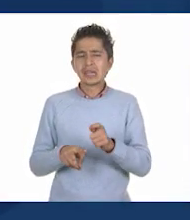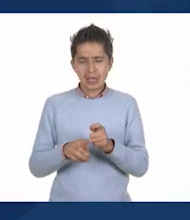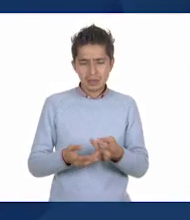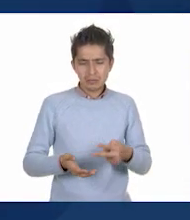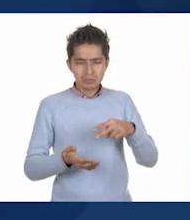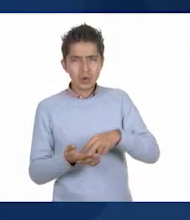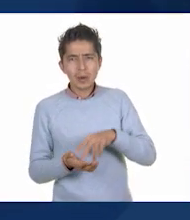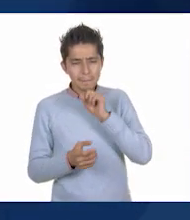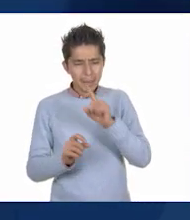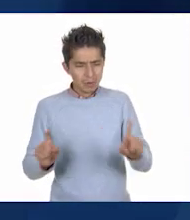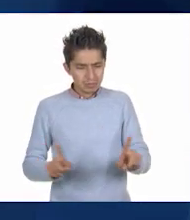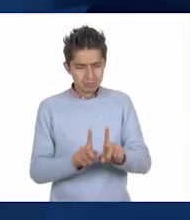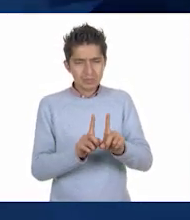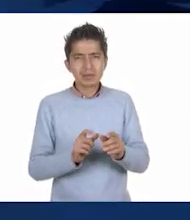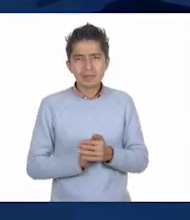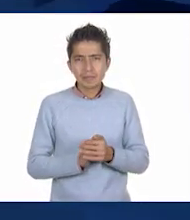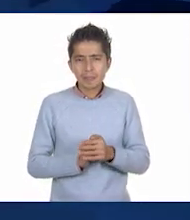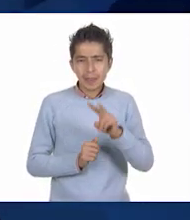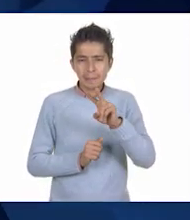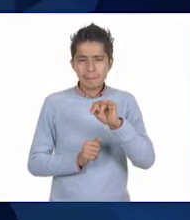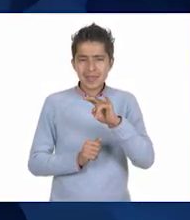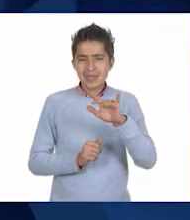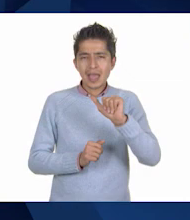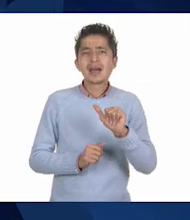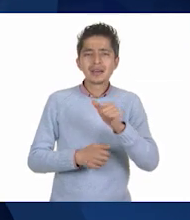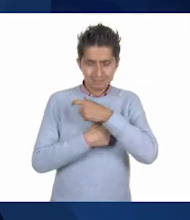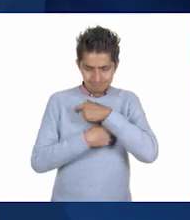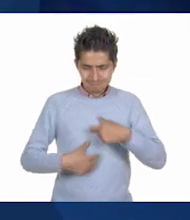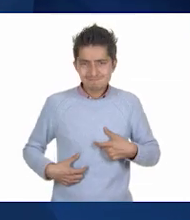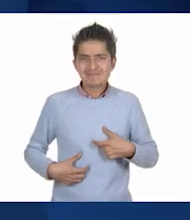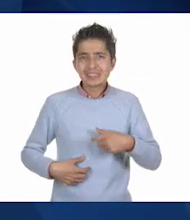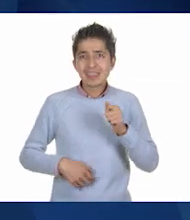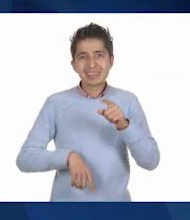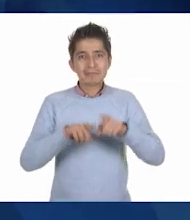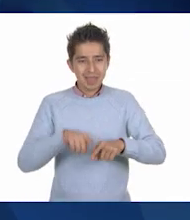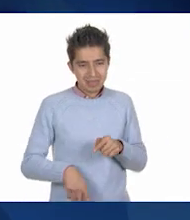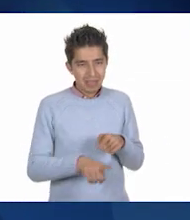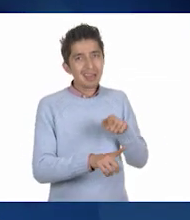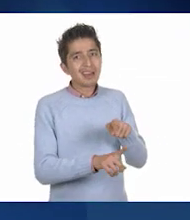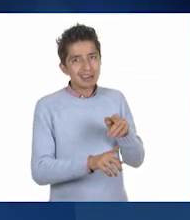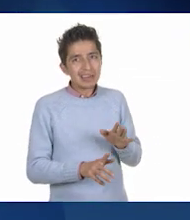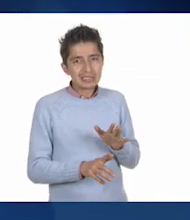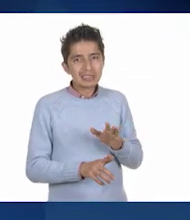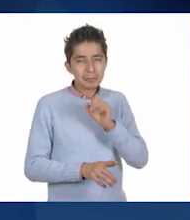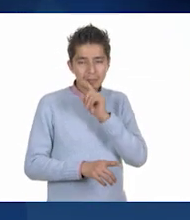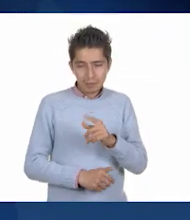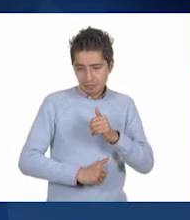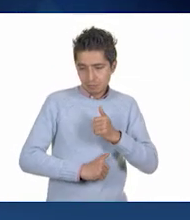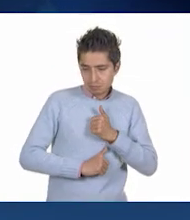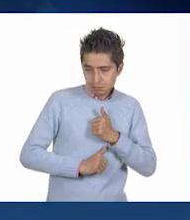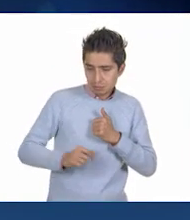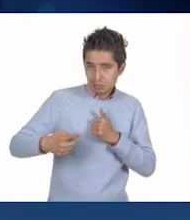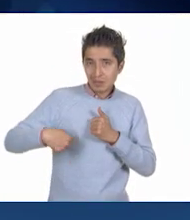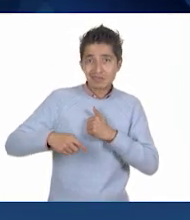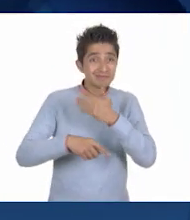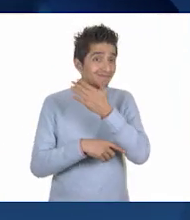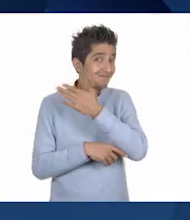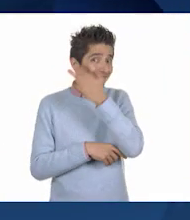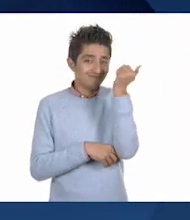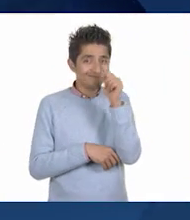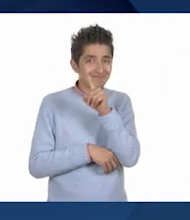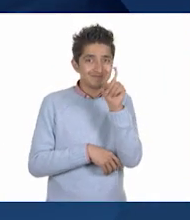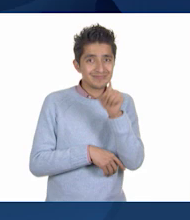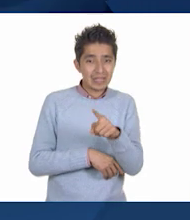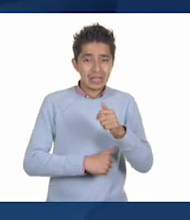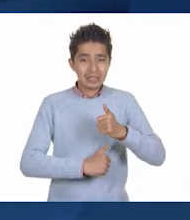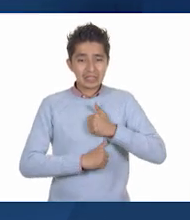pelado del señor, aunque de Villa dependa para formar la gavilla y hasta el batallón, y quién sabe si el ejército